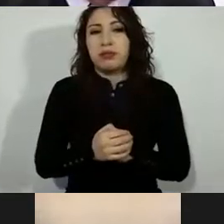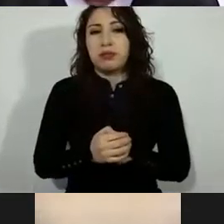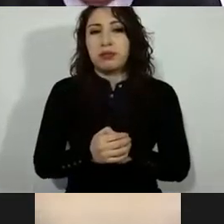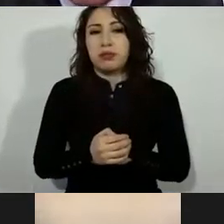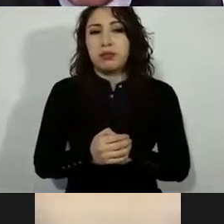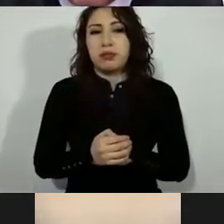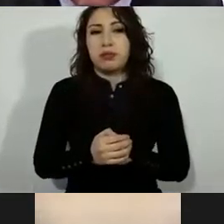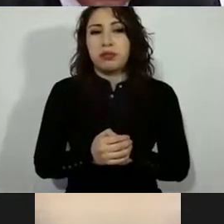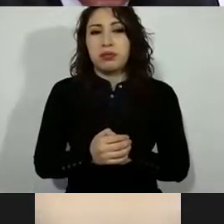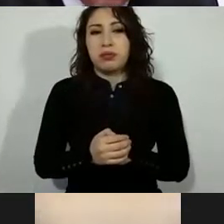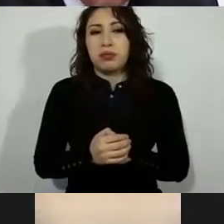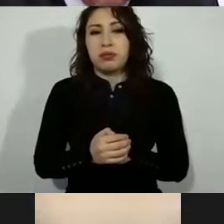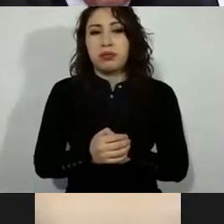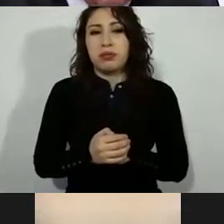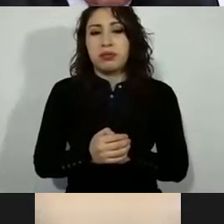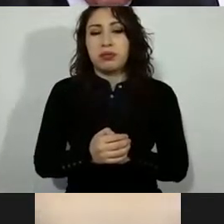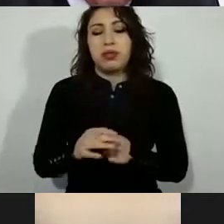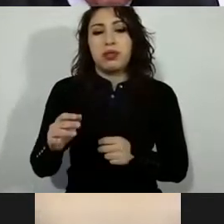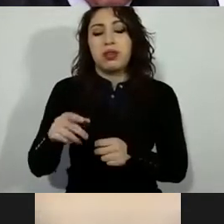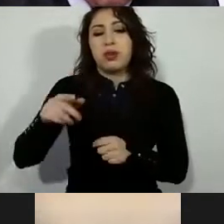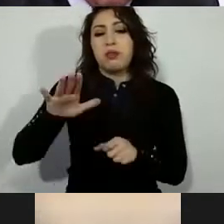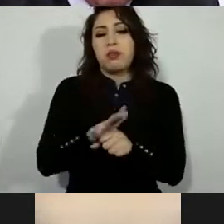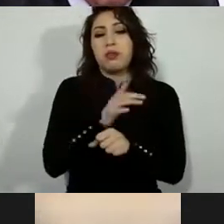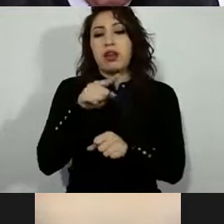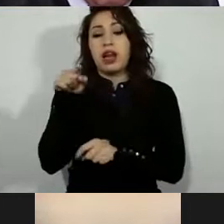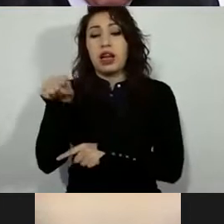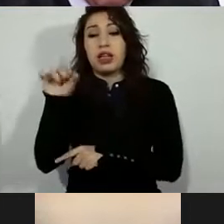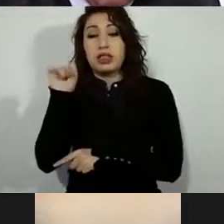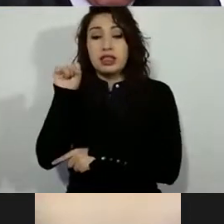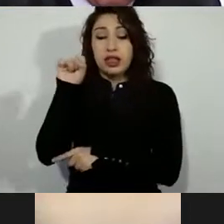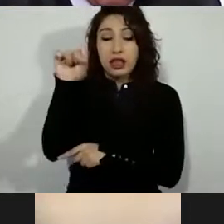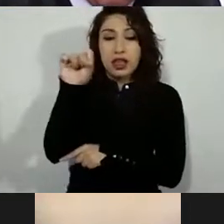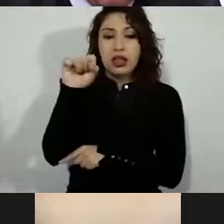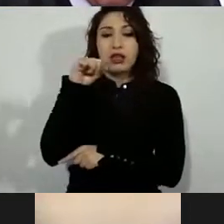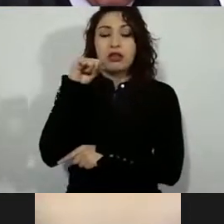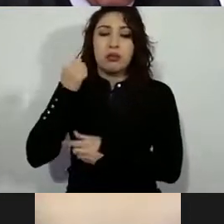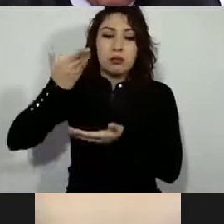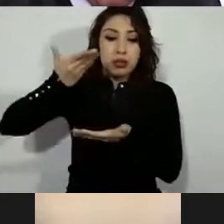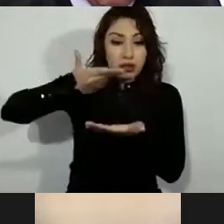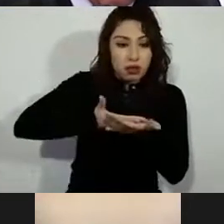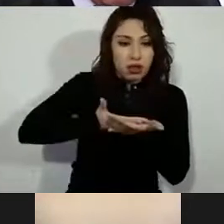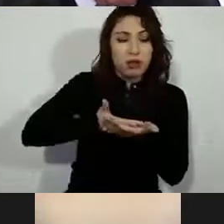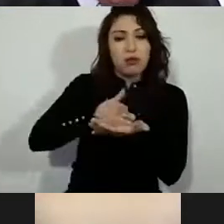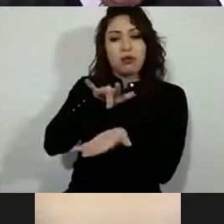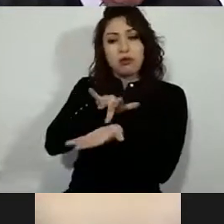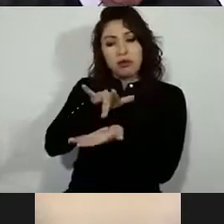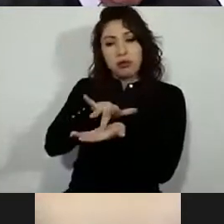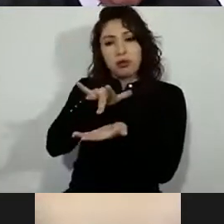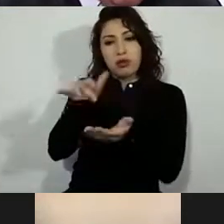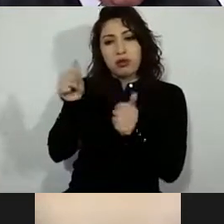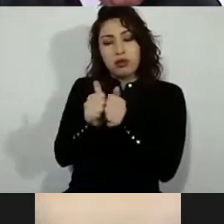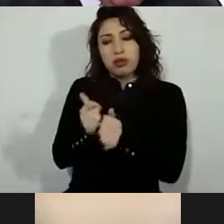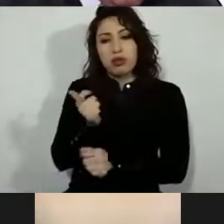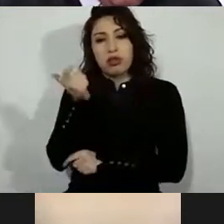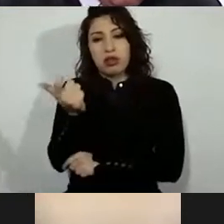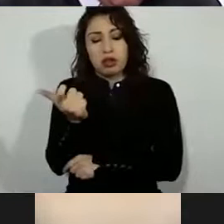de un apoyo económico que el sindicato está solicitando en virtud de